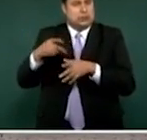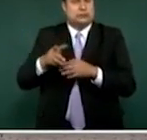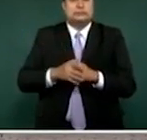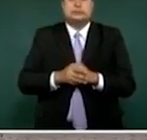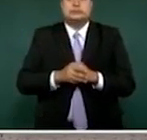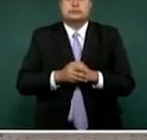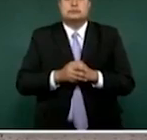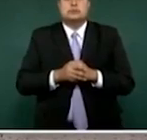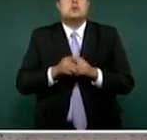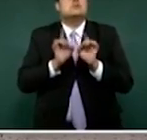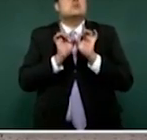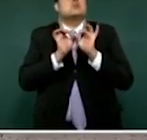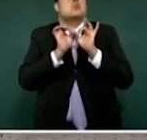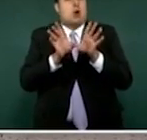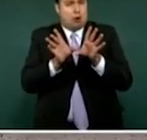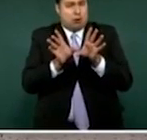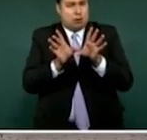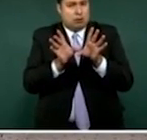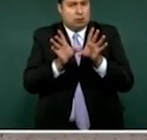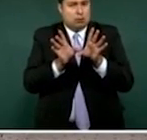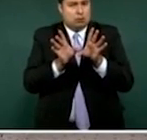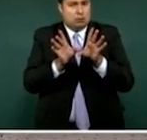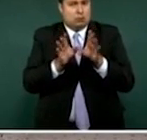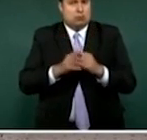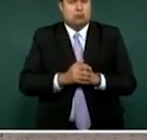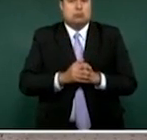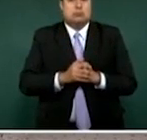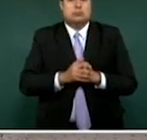Y de repente,